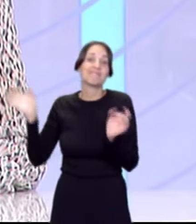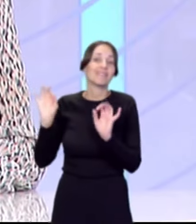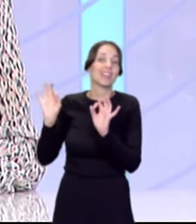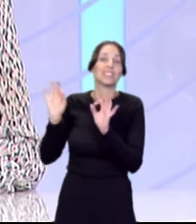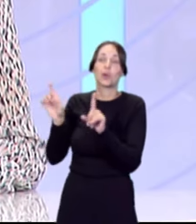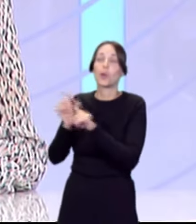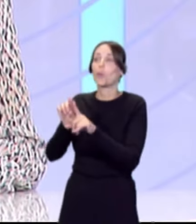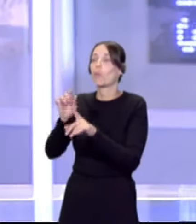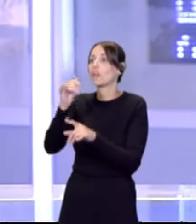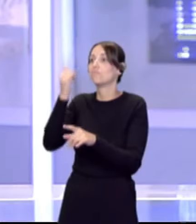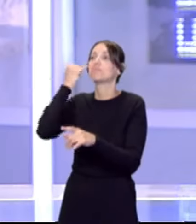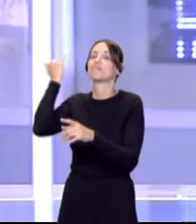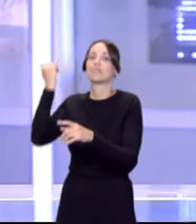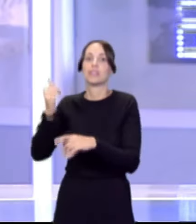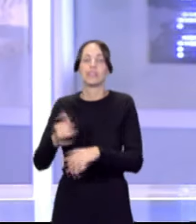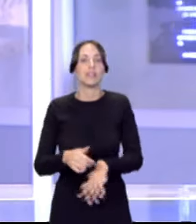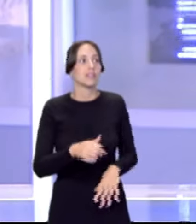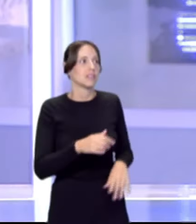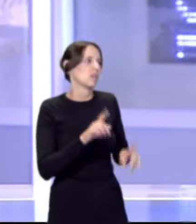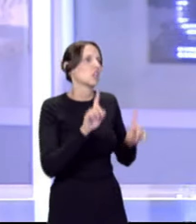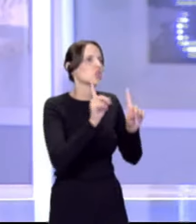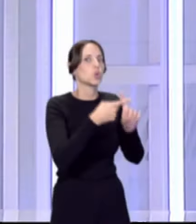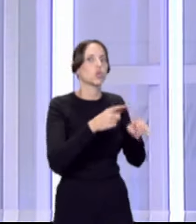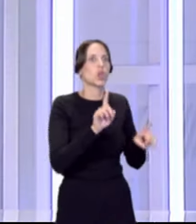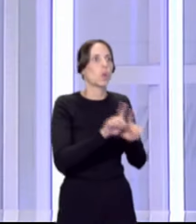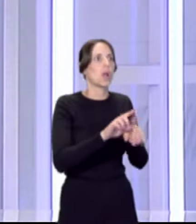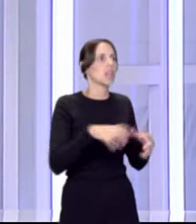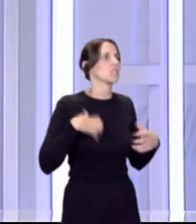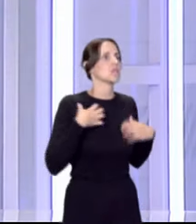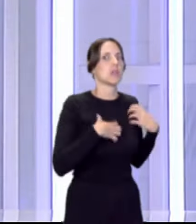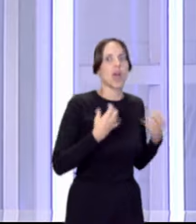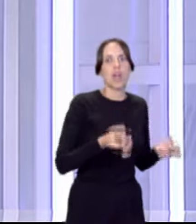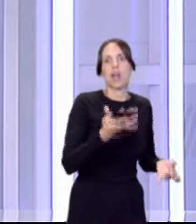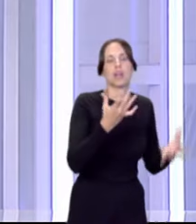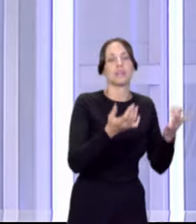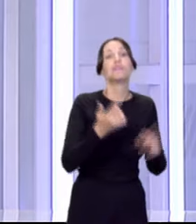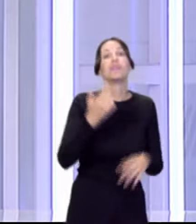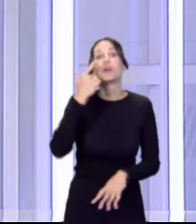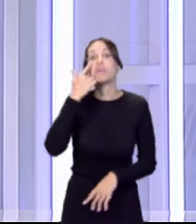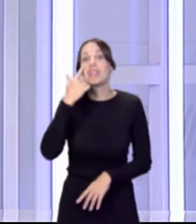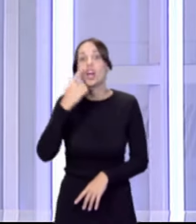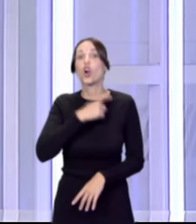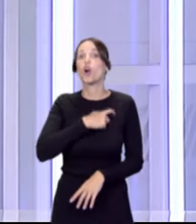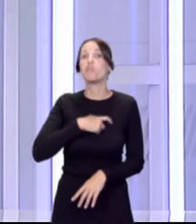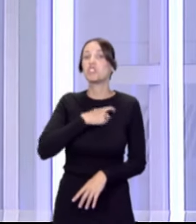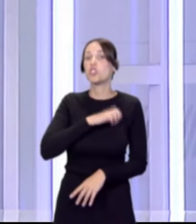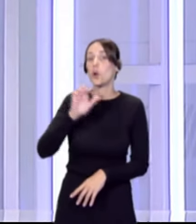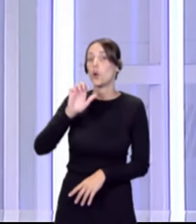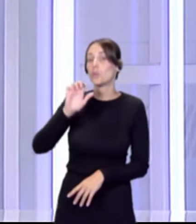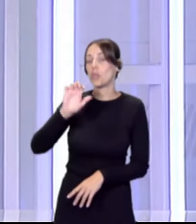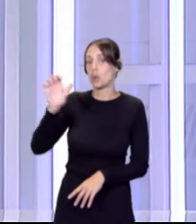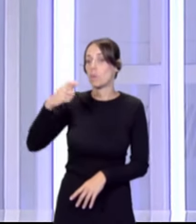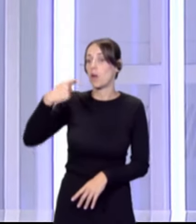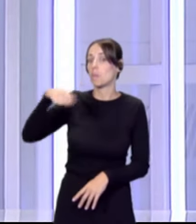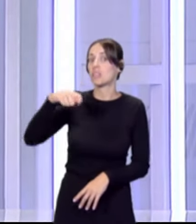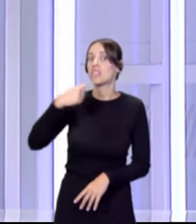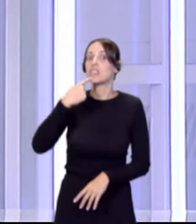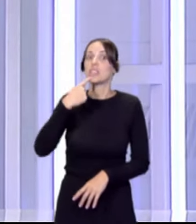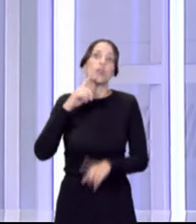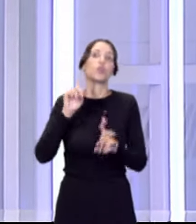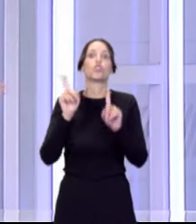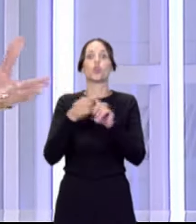¿no? Fíjate que la propia presidenta de la Comisión decía soluciones, estamos buscando soluciones innovadoras, y